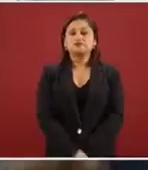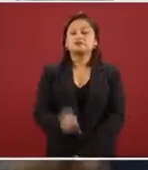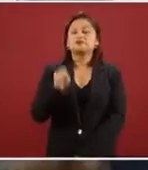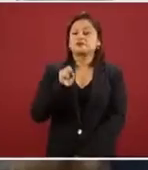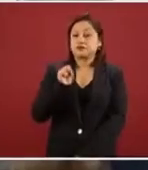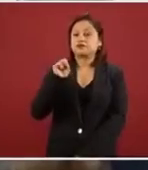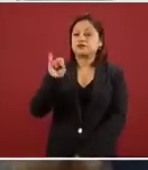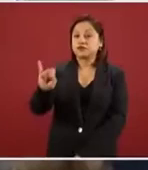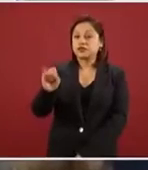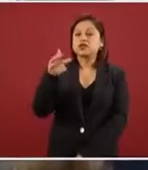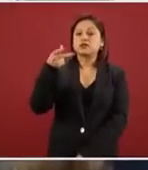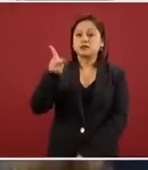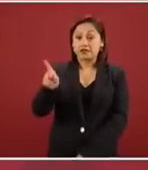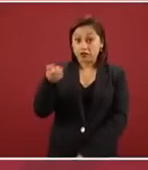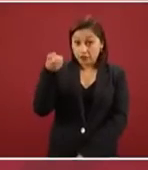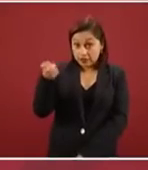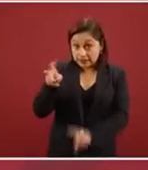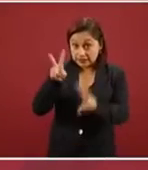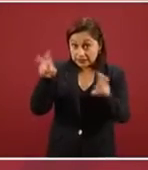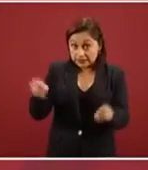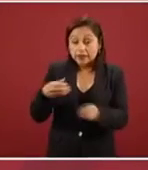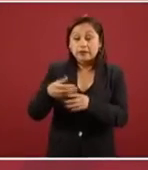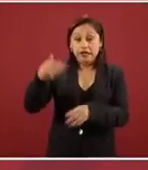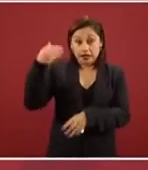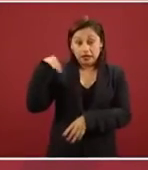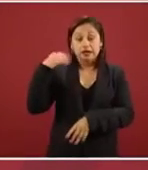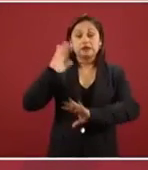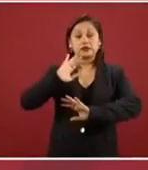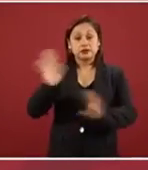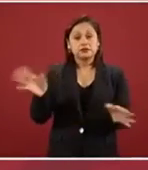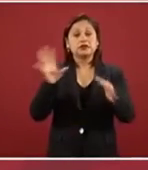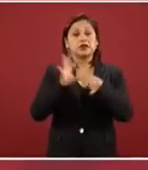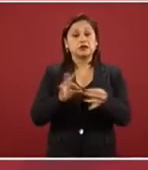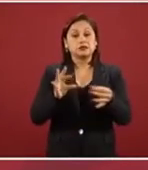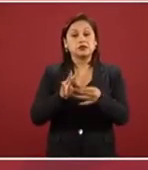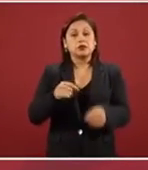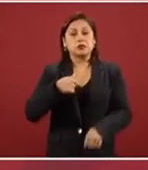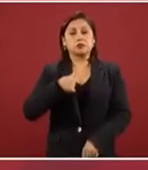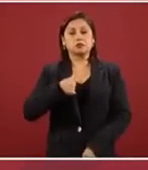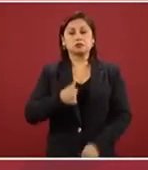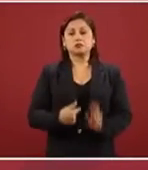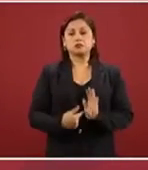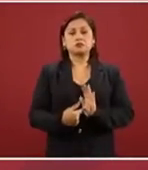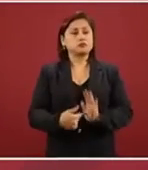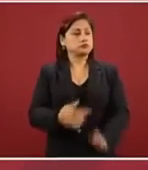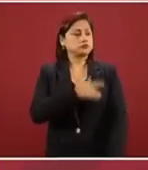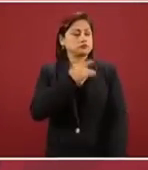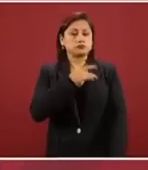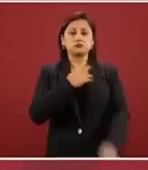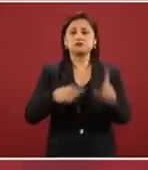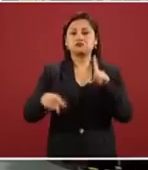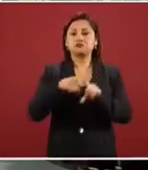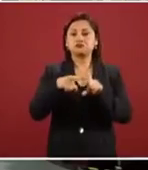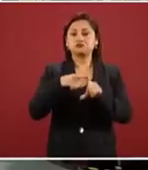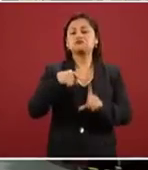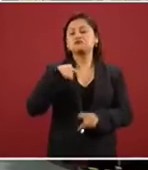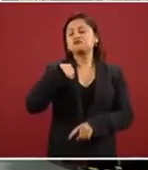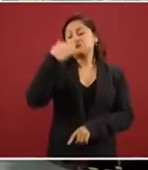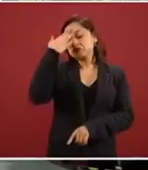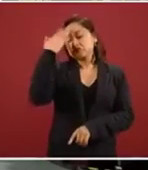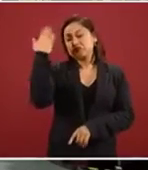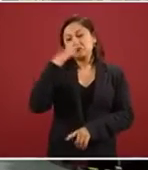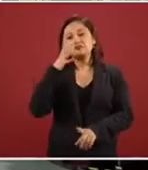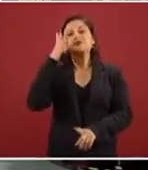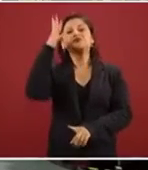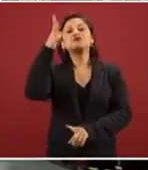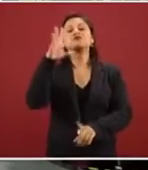hemos platicado y yo estoy optimista y sé que vamos a salir bien. Una segunda